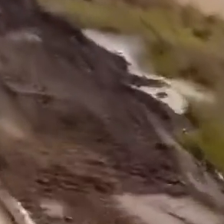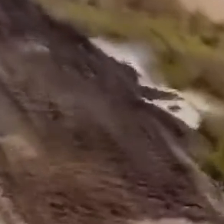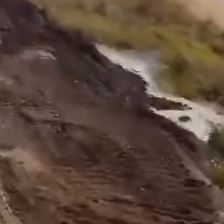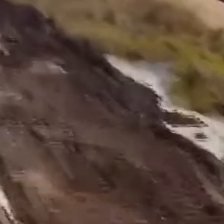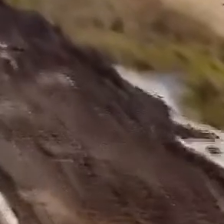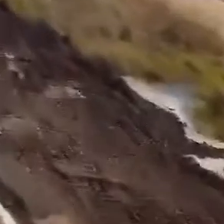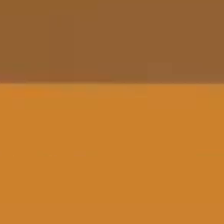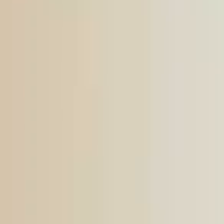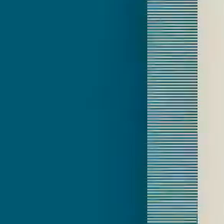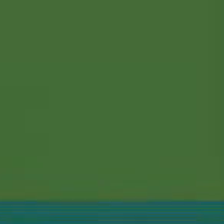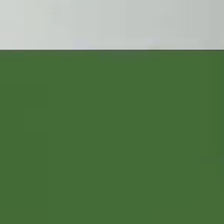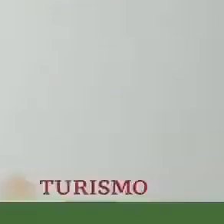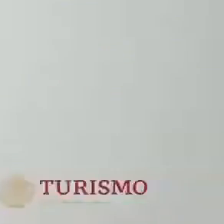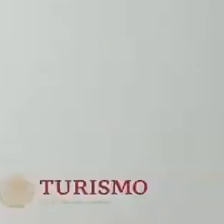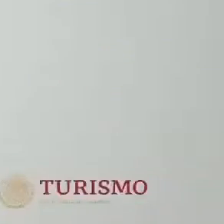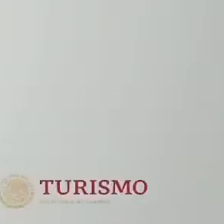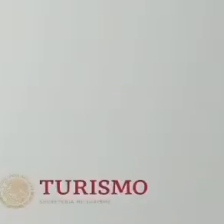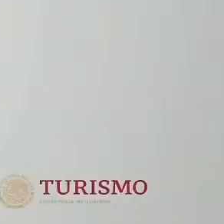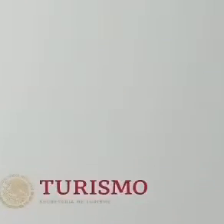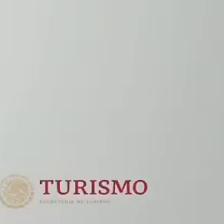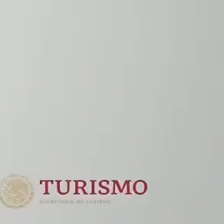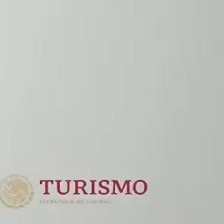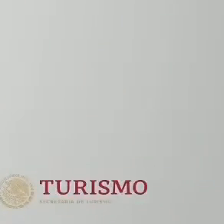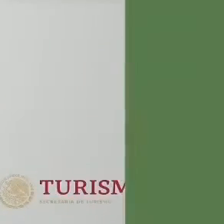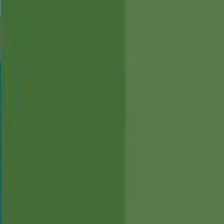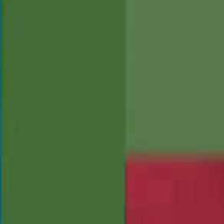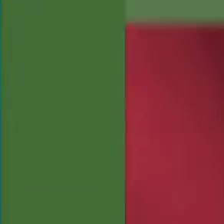Tren Maya avanza.